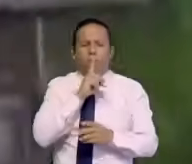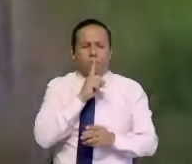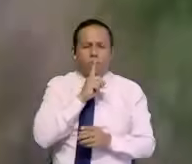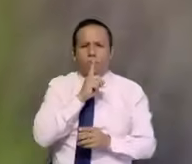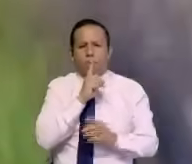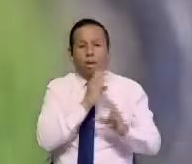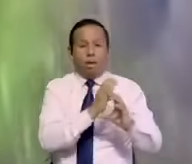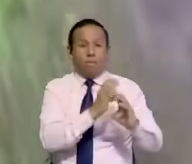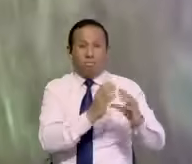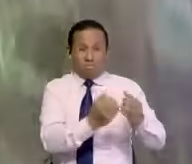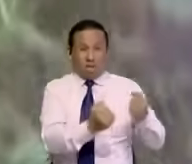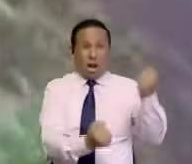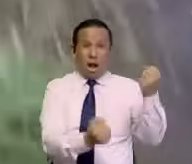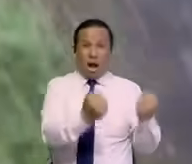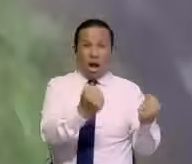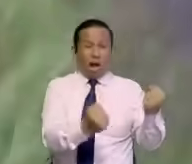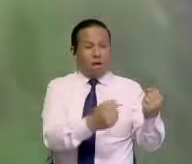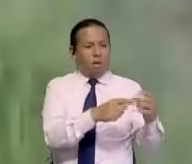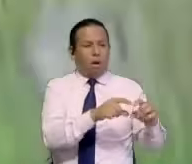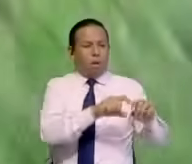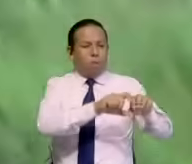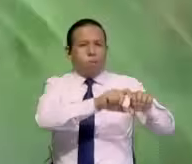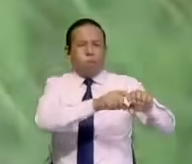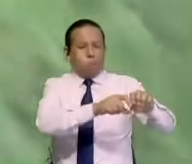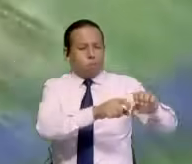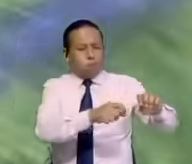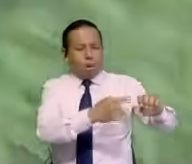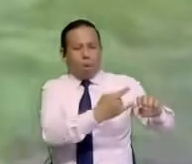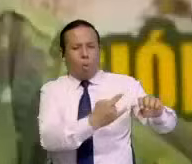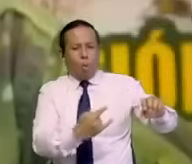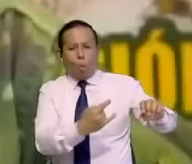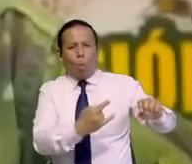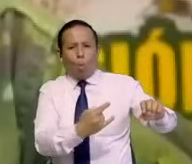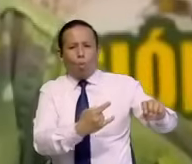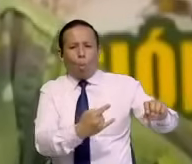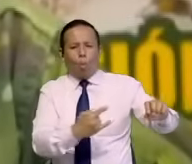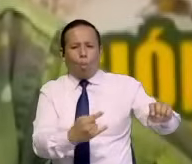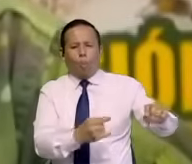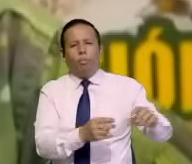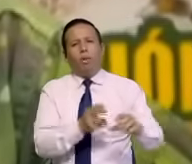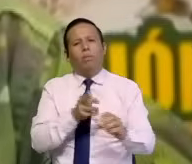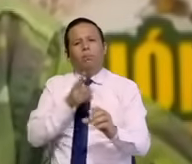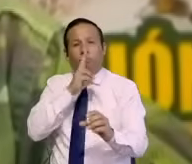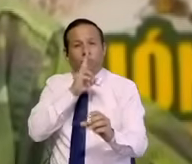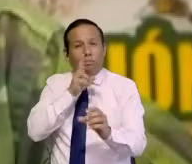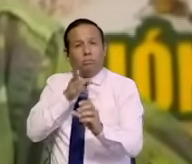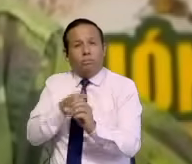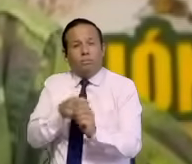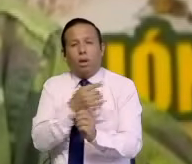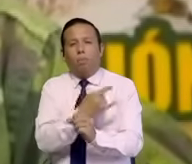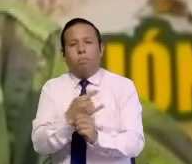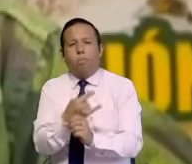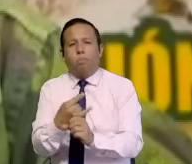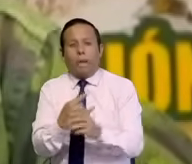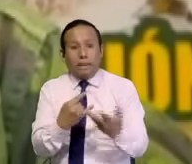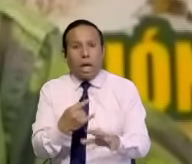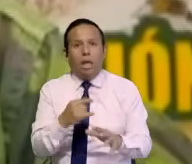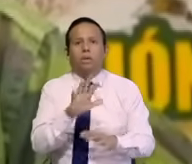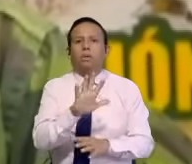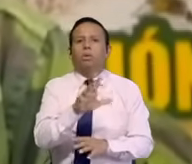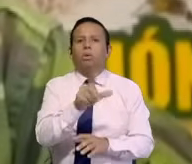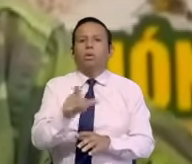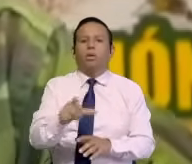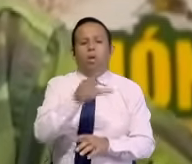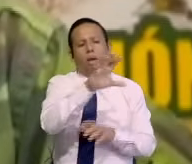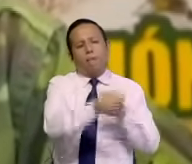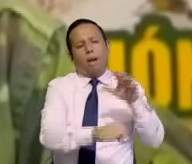camión que transportaba 22 tanques de 250 galones cada uno. En esta operación se logró la aprehensión de 5 ciudadanos